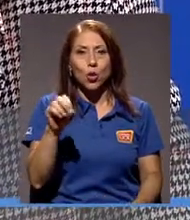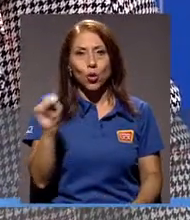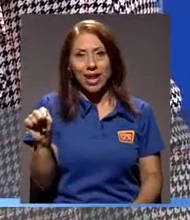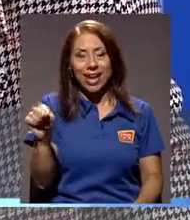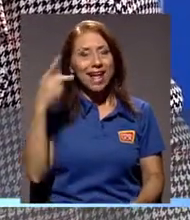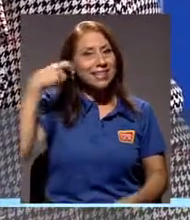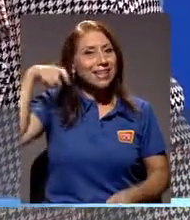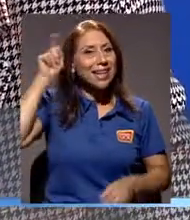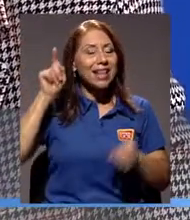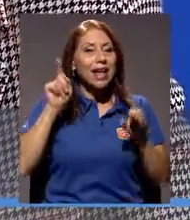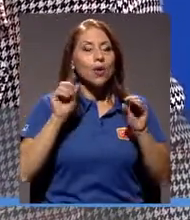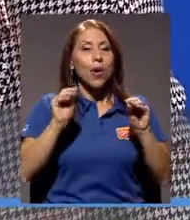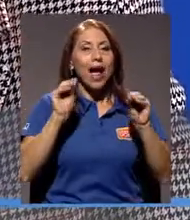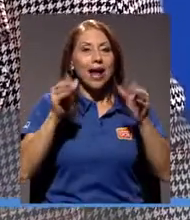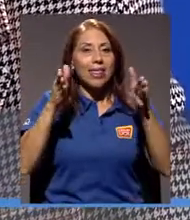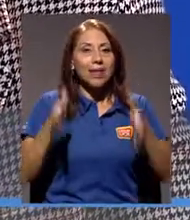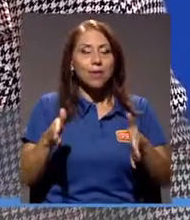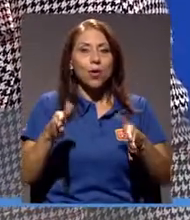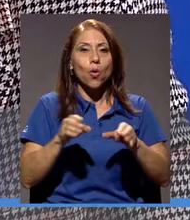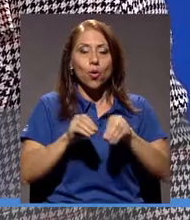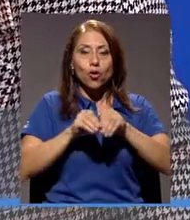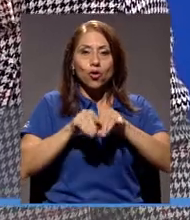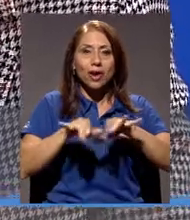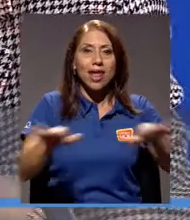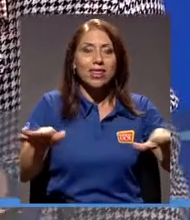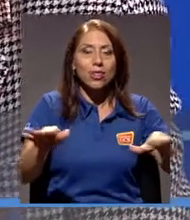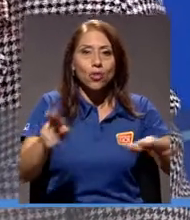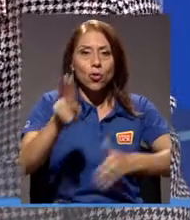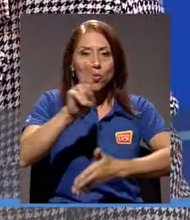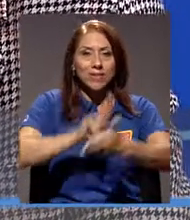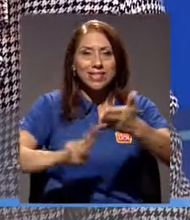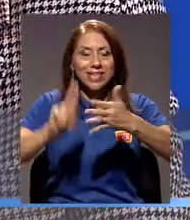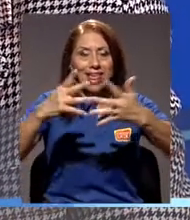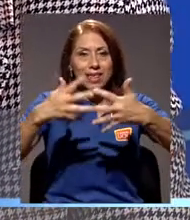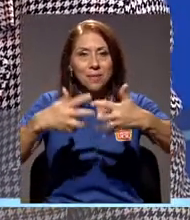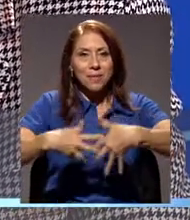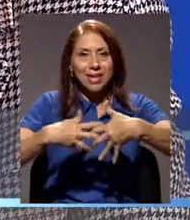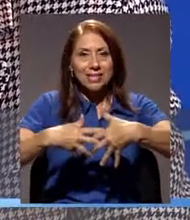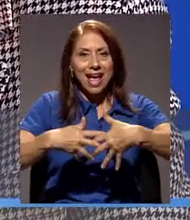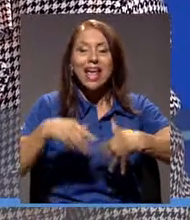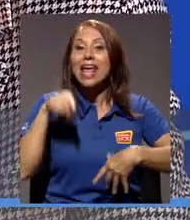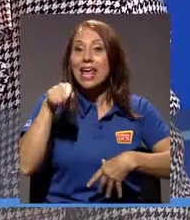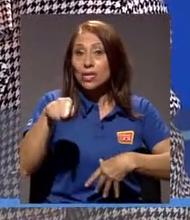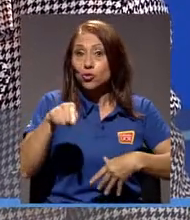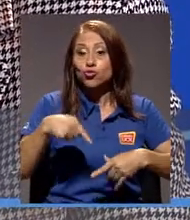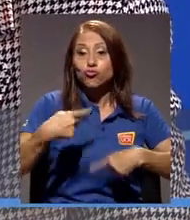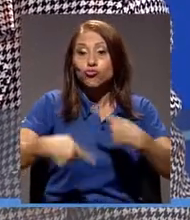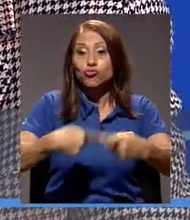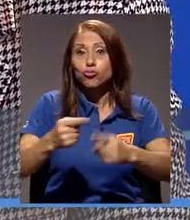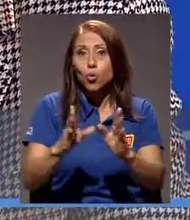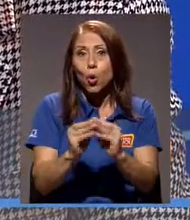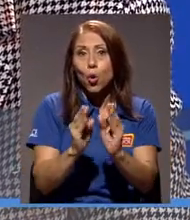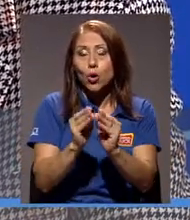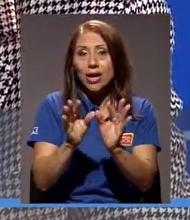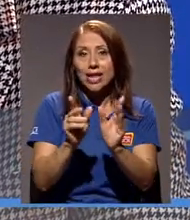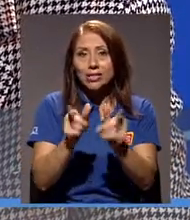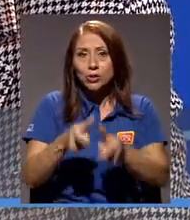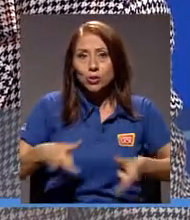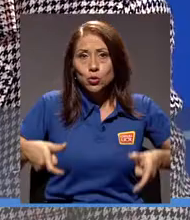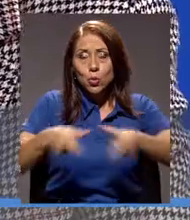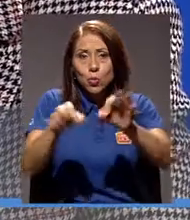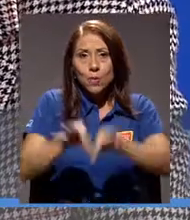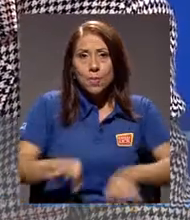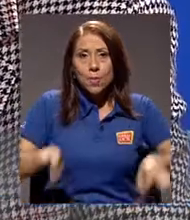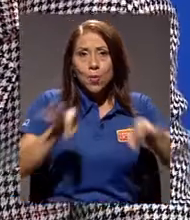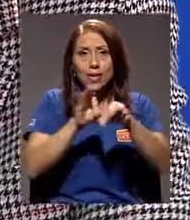académico de la red universidad-empresa quienes van a tener un congreso muy muy importante en nuestro país ahora en el mes